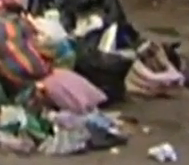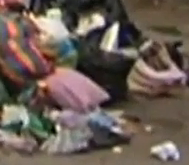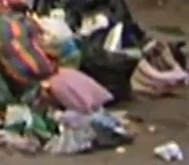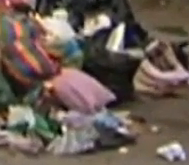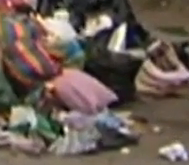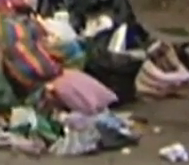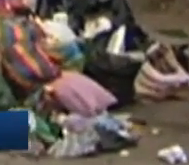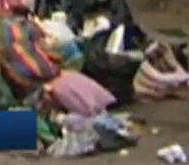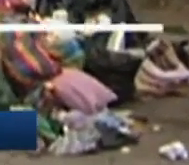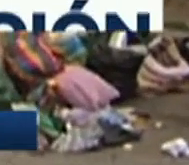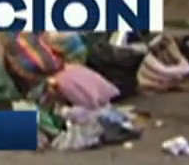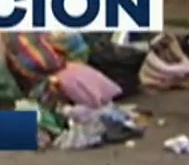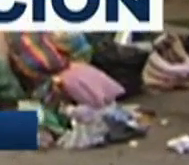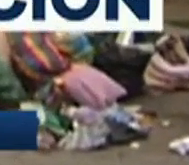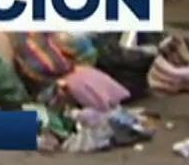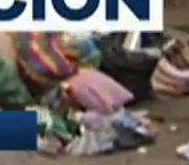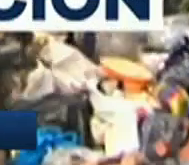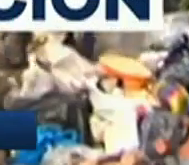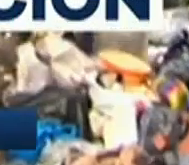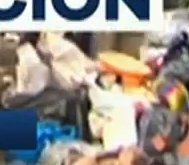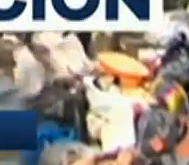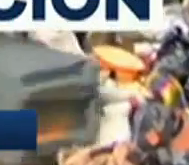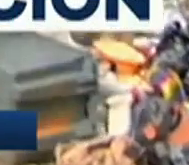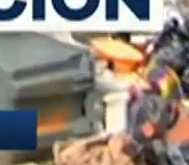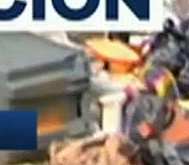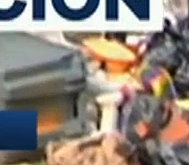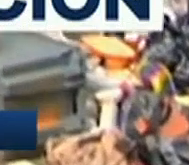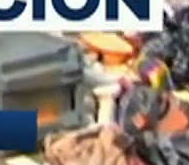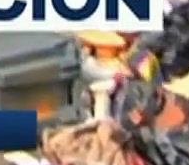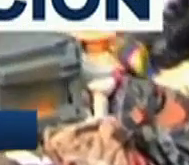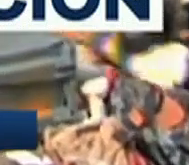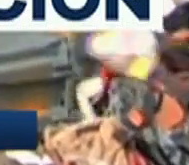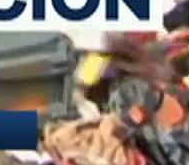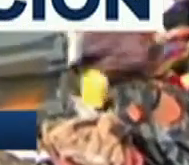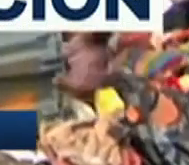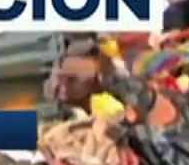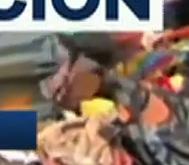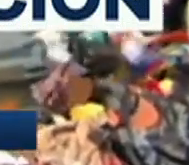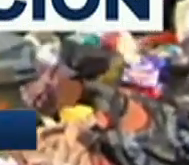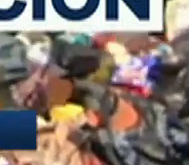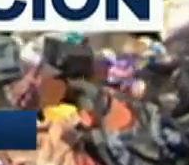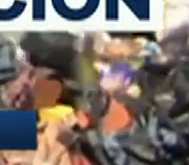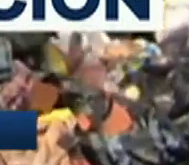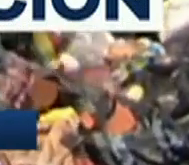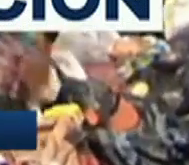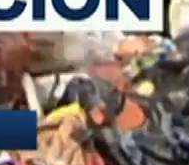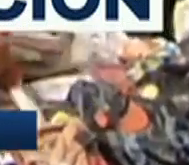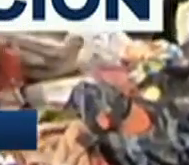Moradores de un populoso sector se quejan de la falta de recolección de basura.